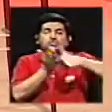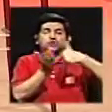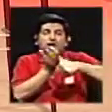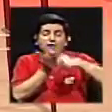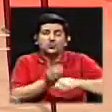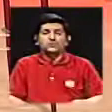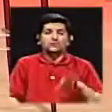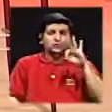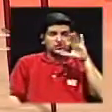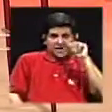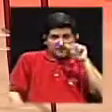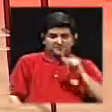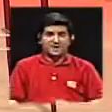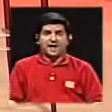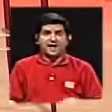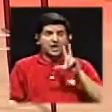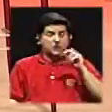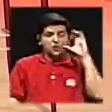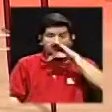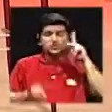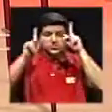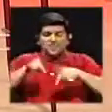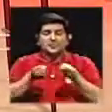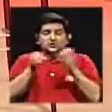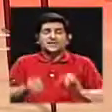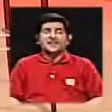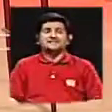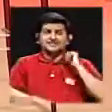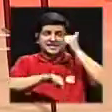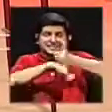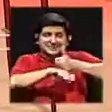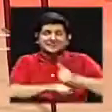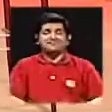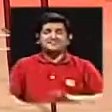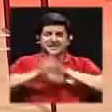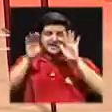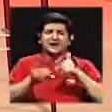adscritos del Frente Amplio. No busca la gente que está haciendo de liberación.